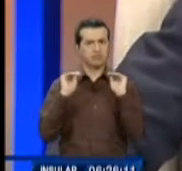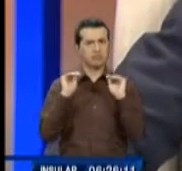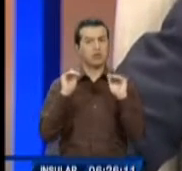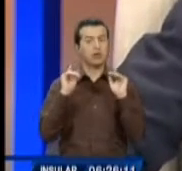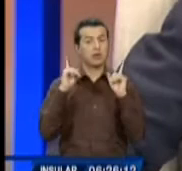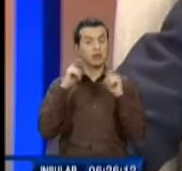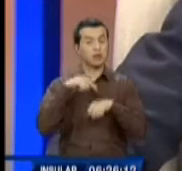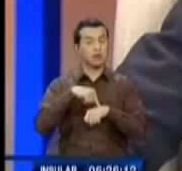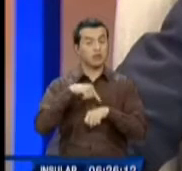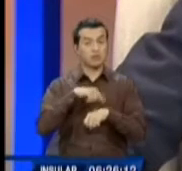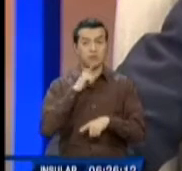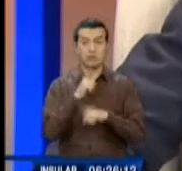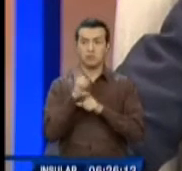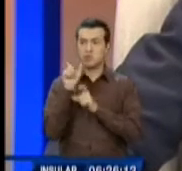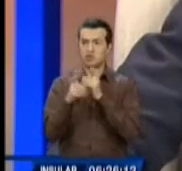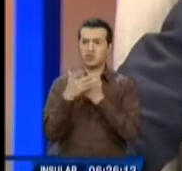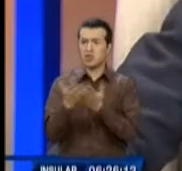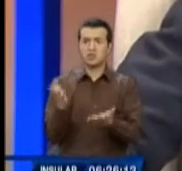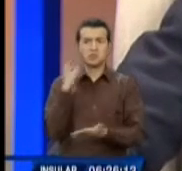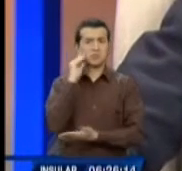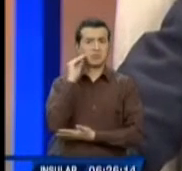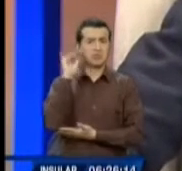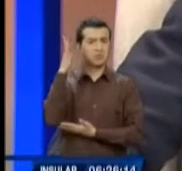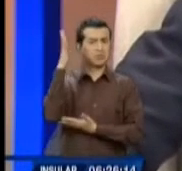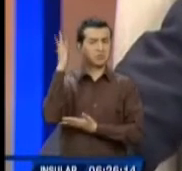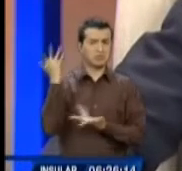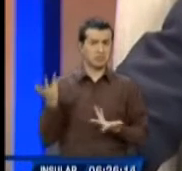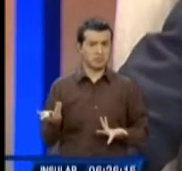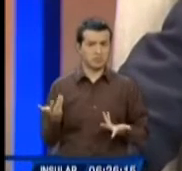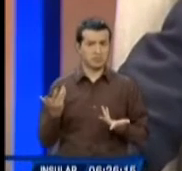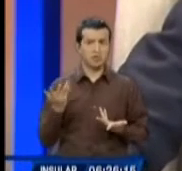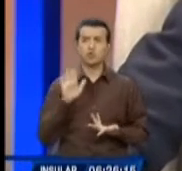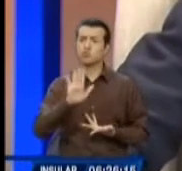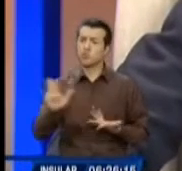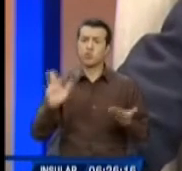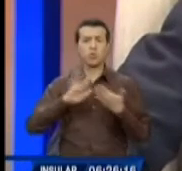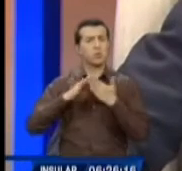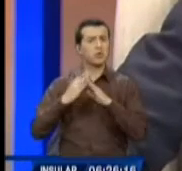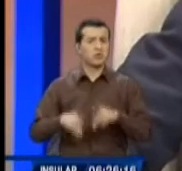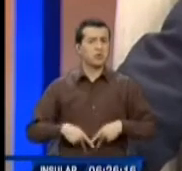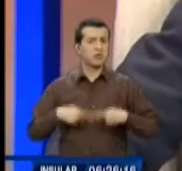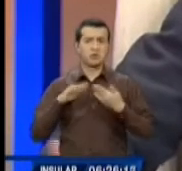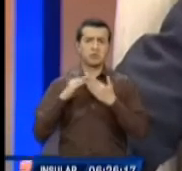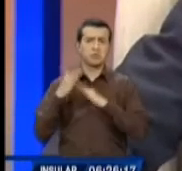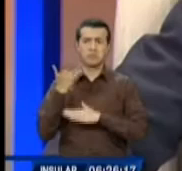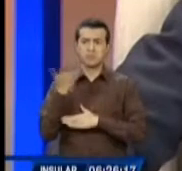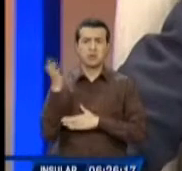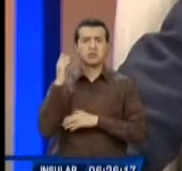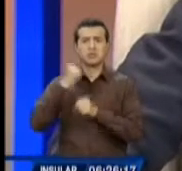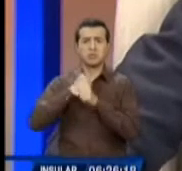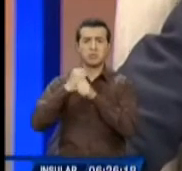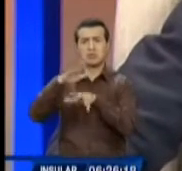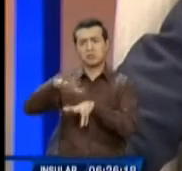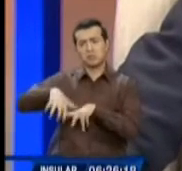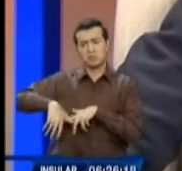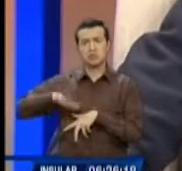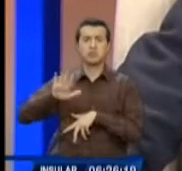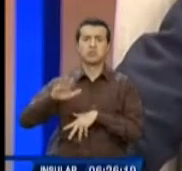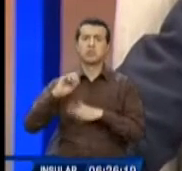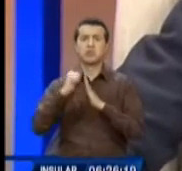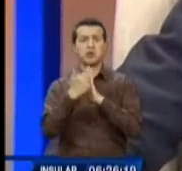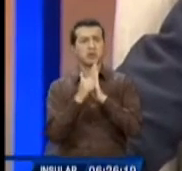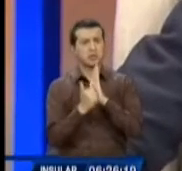Los chicos que se han involucrado no tenían ningún tipo de experiencia. Ellos vivían en sus comunidades, la mayoría en la agricultura, en el trabajo